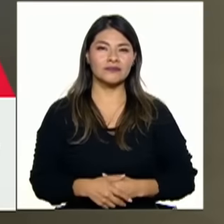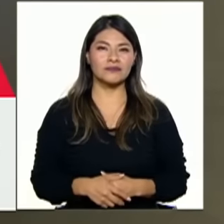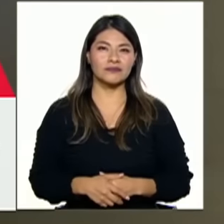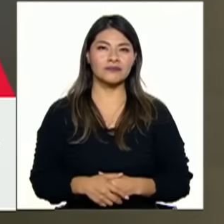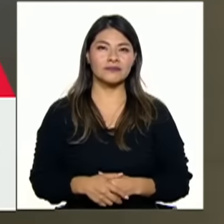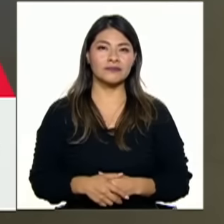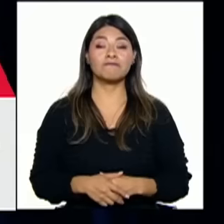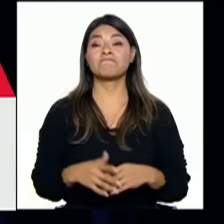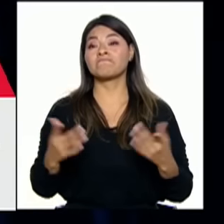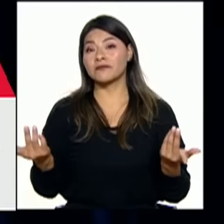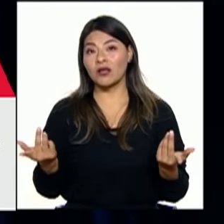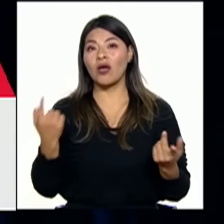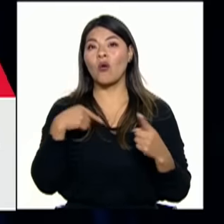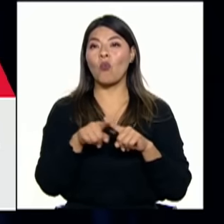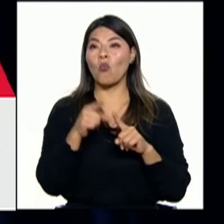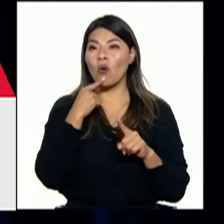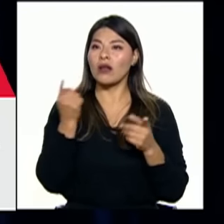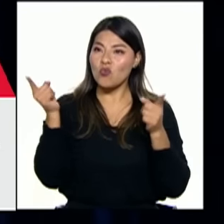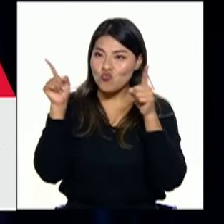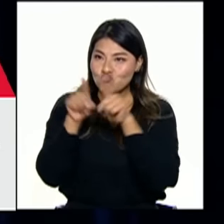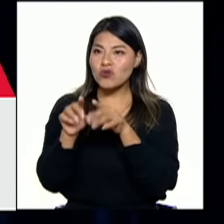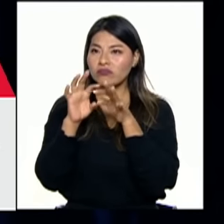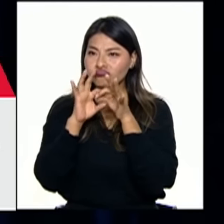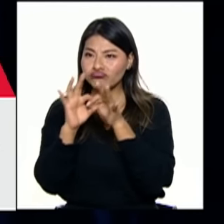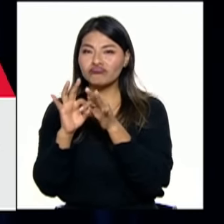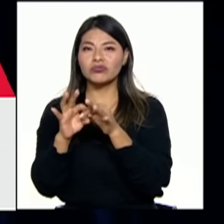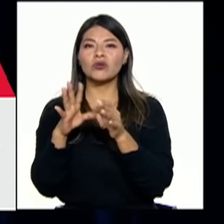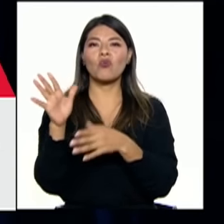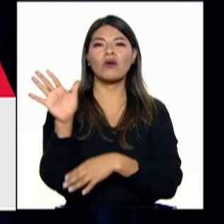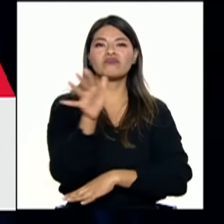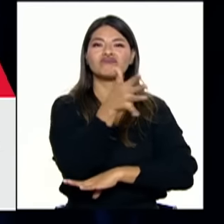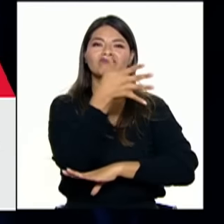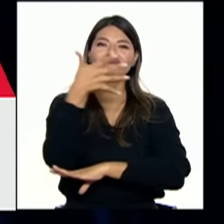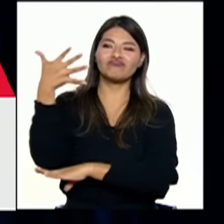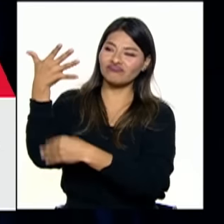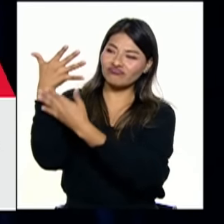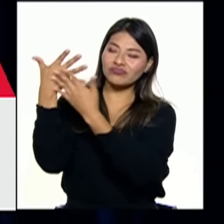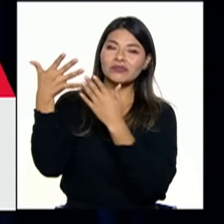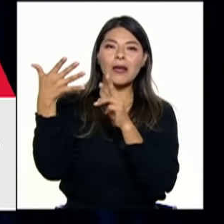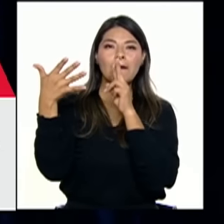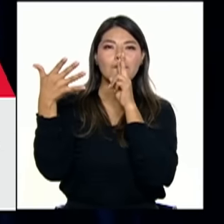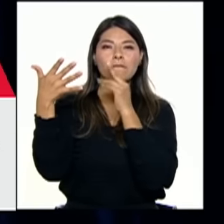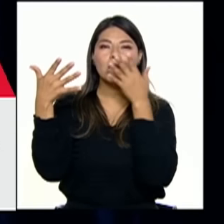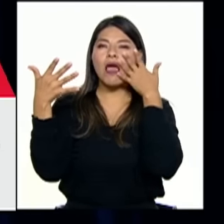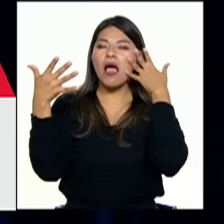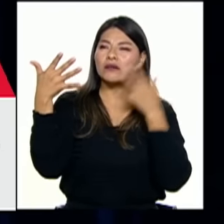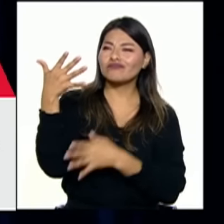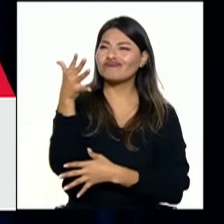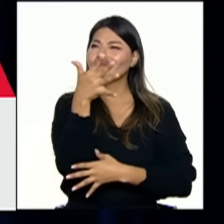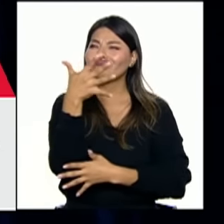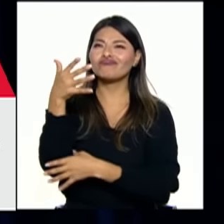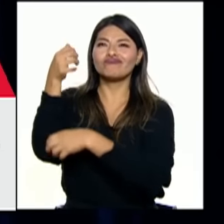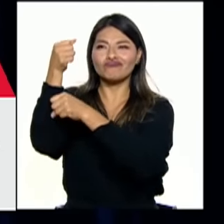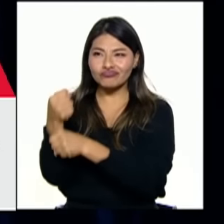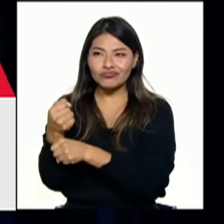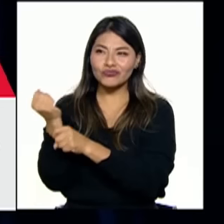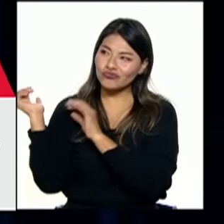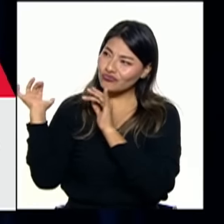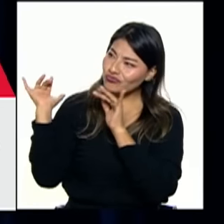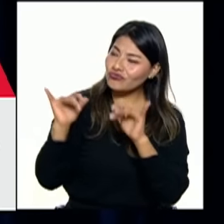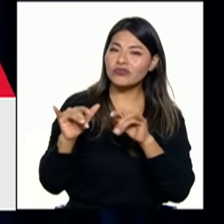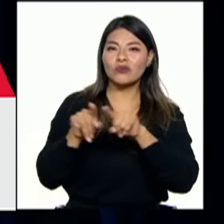Al contrario, unidos todos, enarbolando nuestra bandera blanca y roja, apostaremos por el desarrollo de